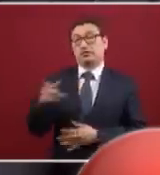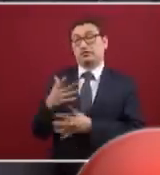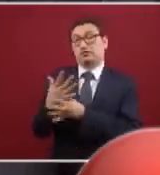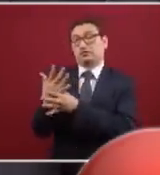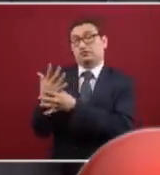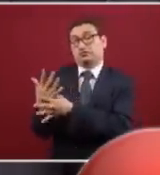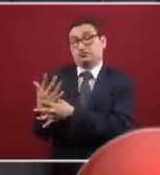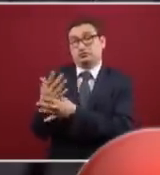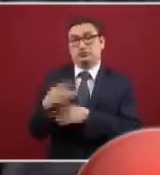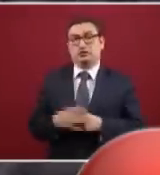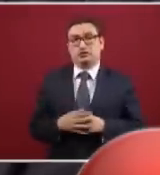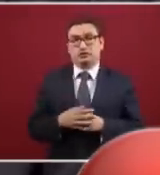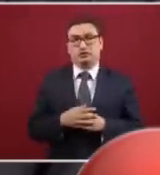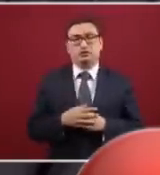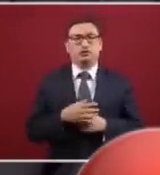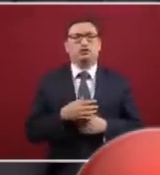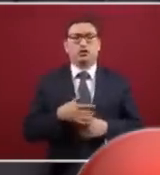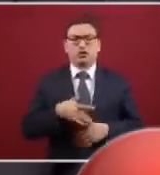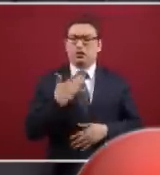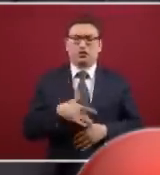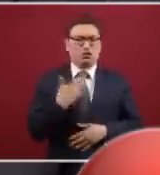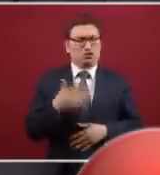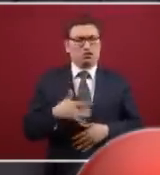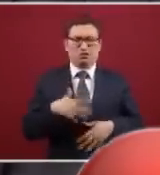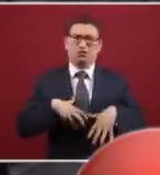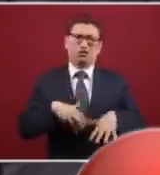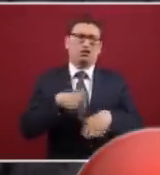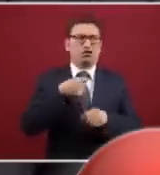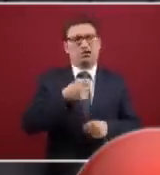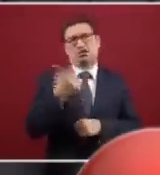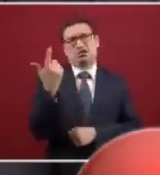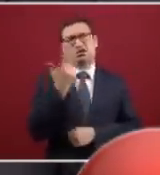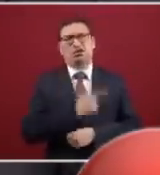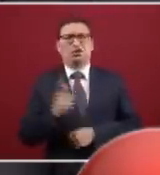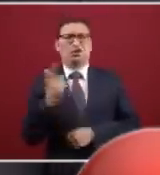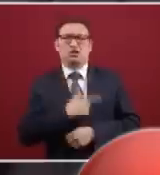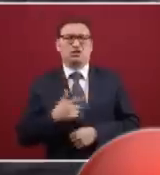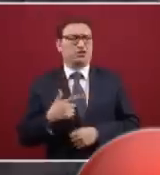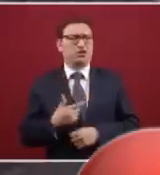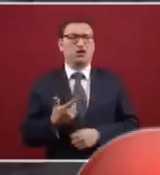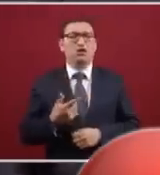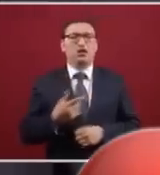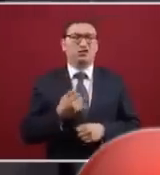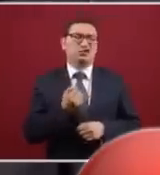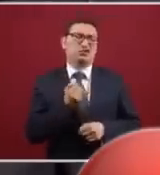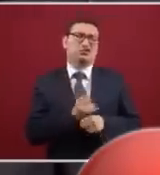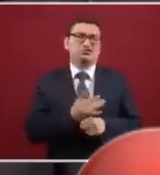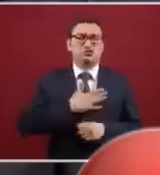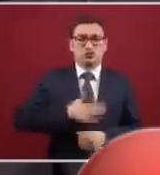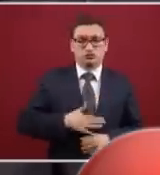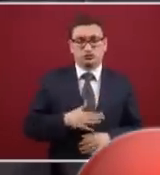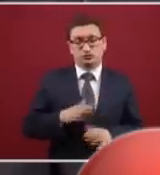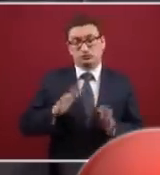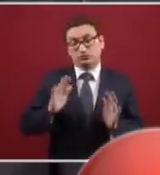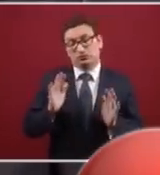presentar la inconformidad como una injusticia